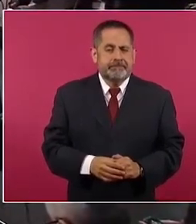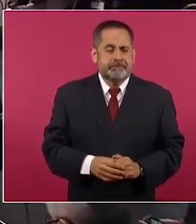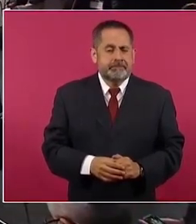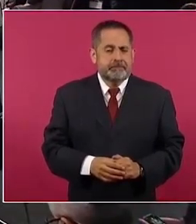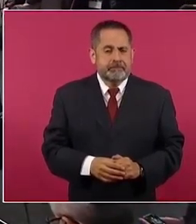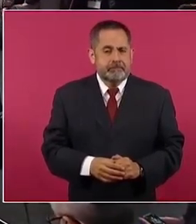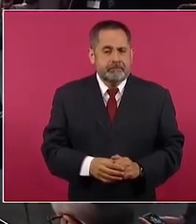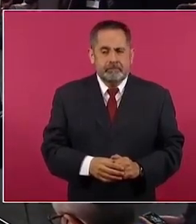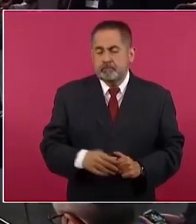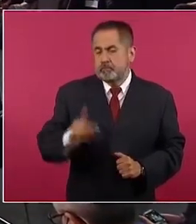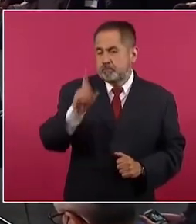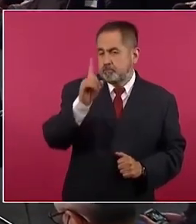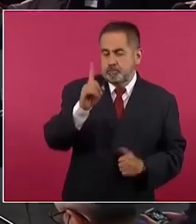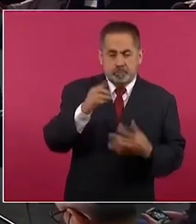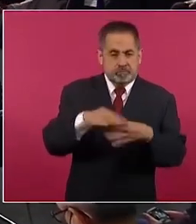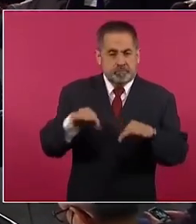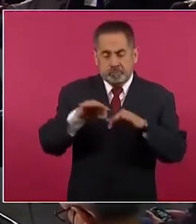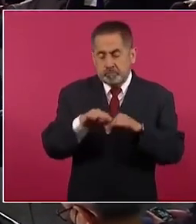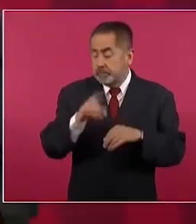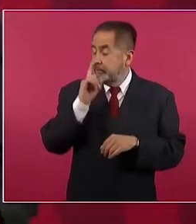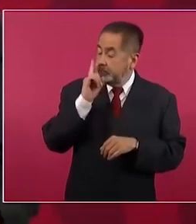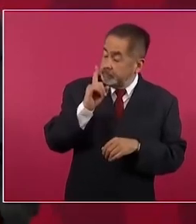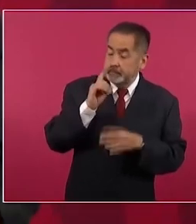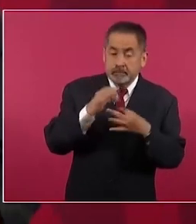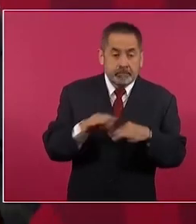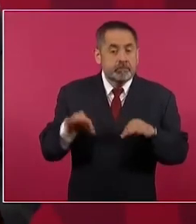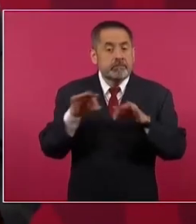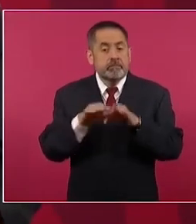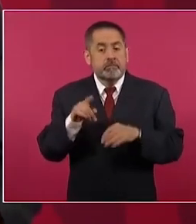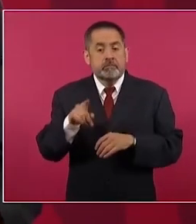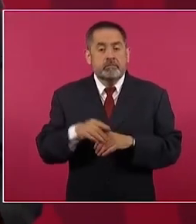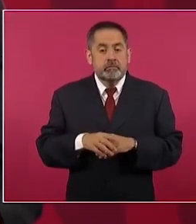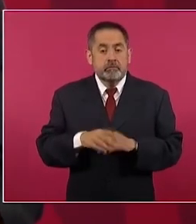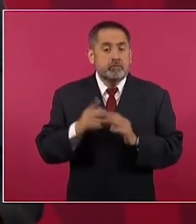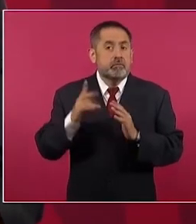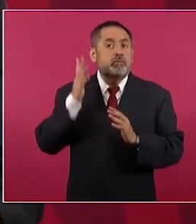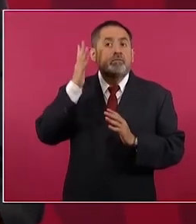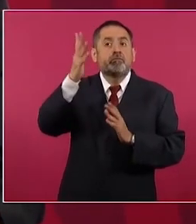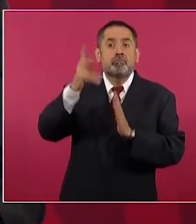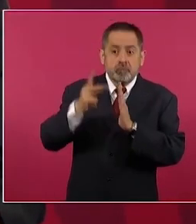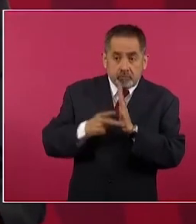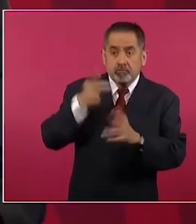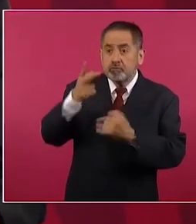pues lo importante, lo más importante de todo es que no haya repetición,